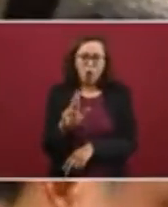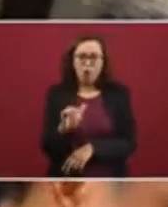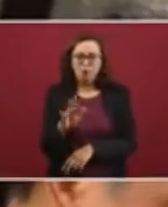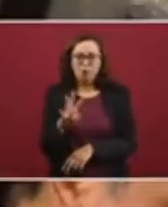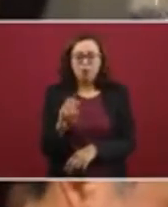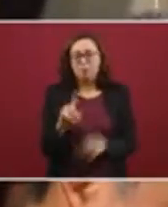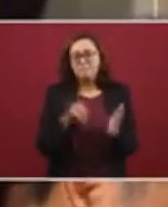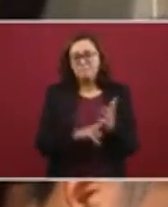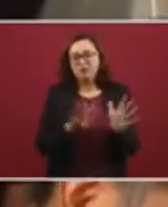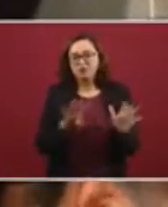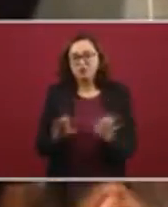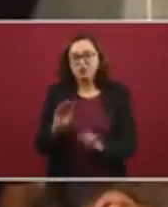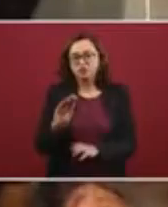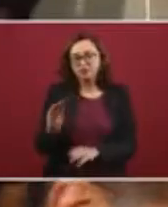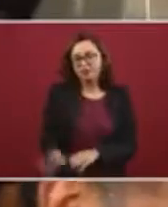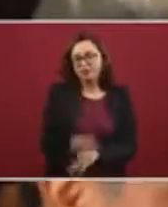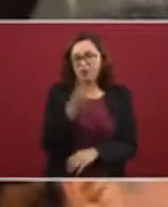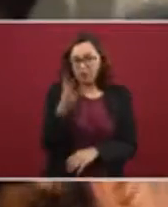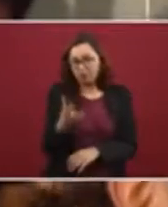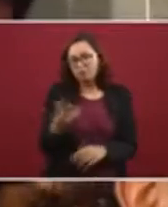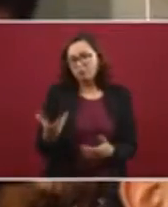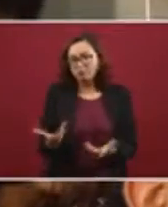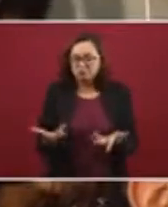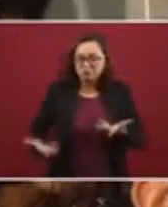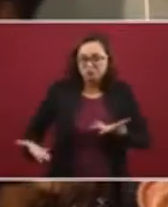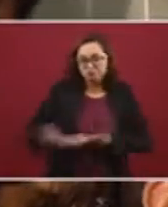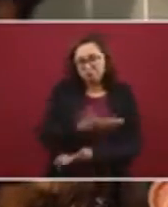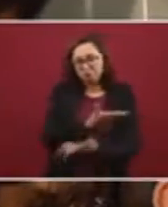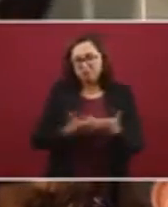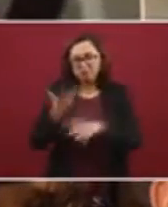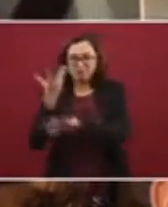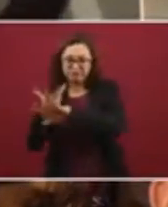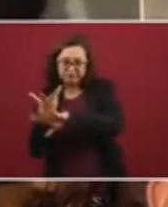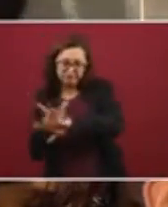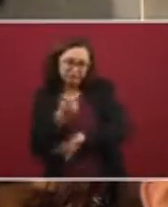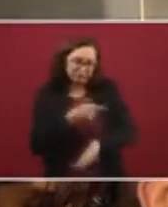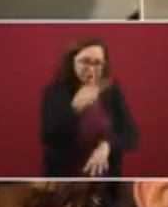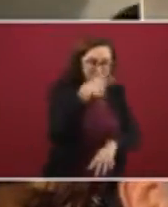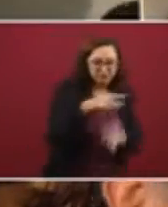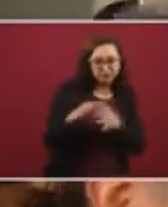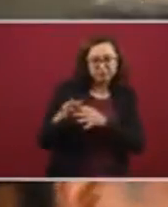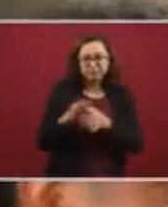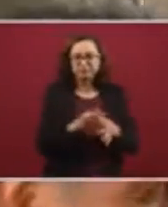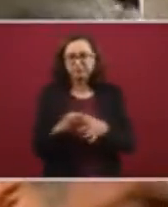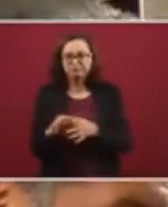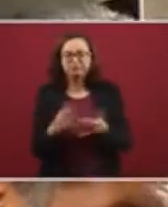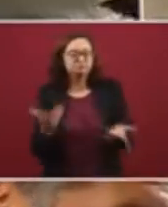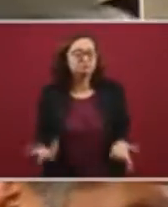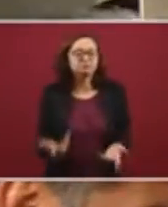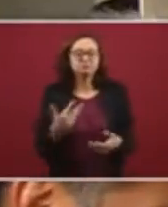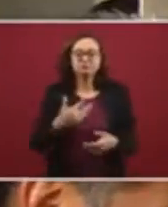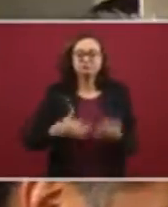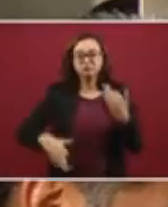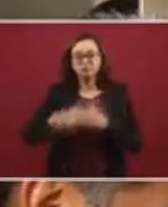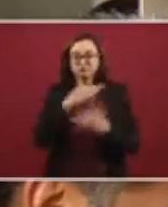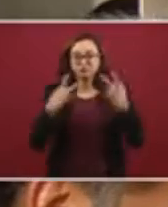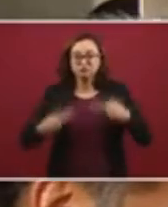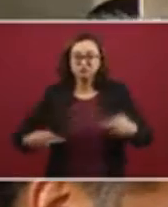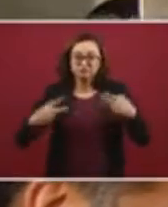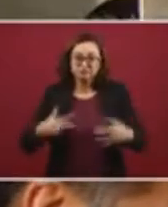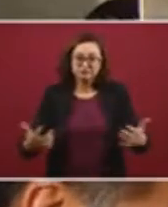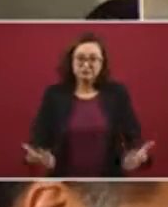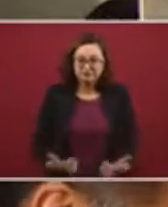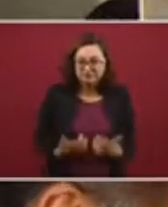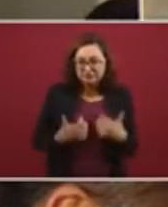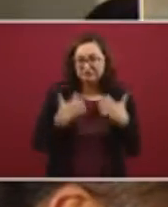y nadie está contento los productores agrícolas de allá no están contentos con la distribución del agua y los productores agrícolas de acá tampoco